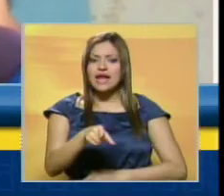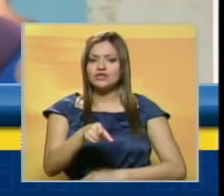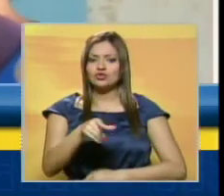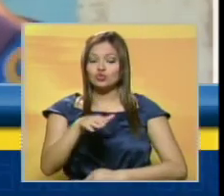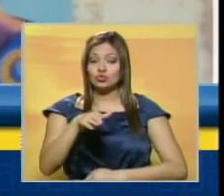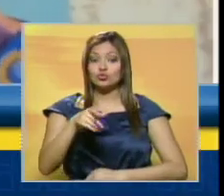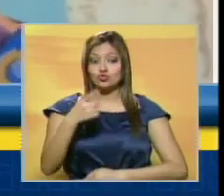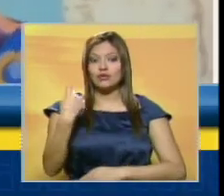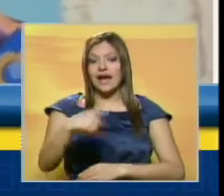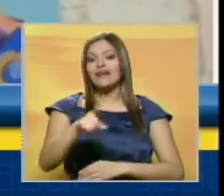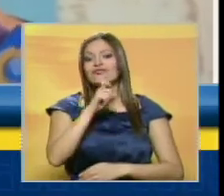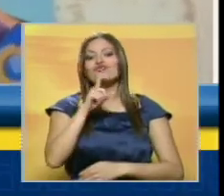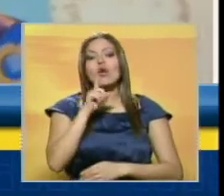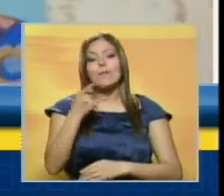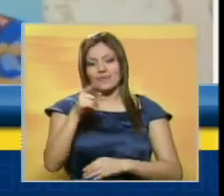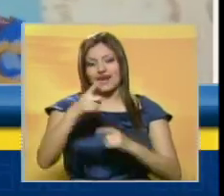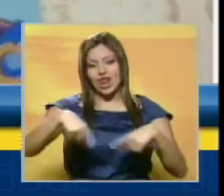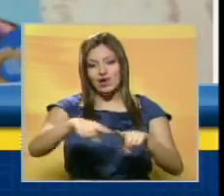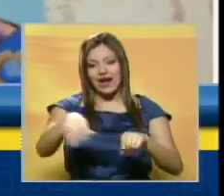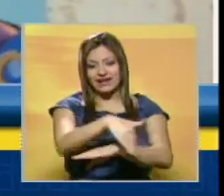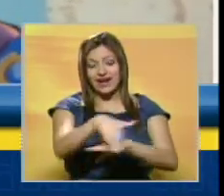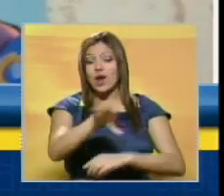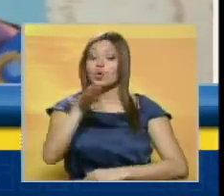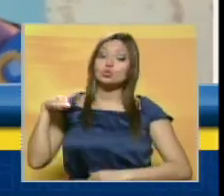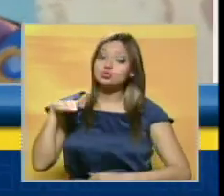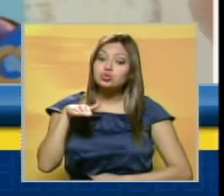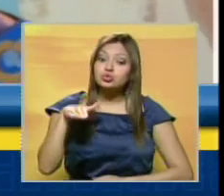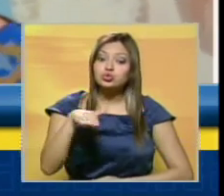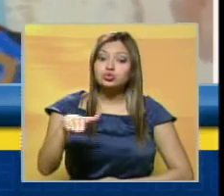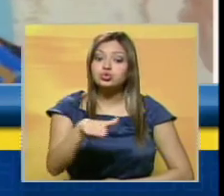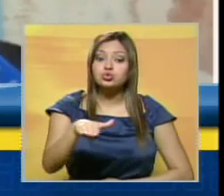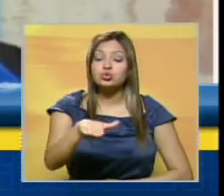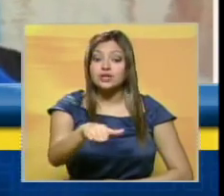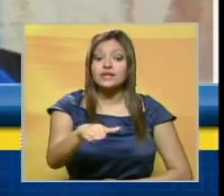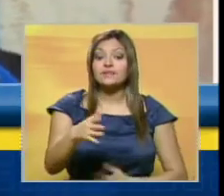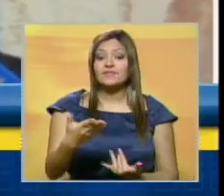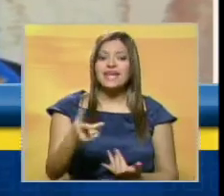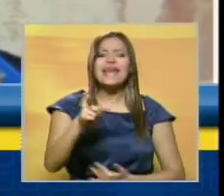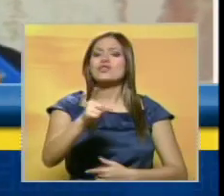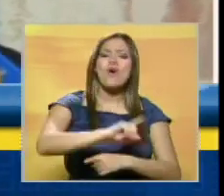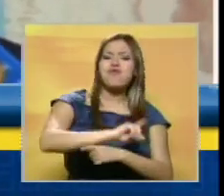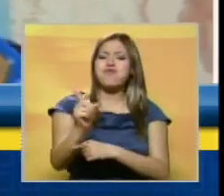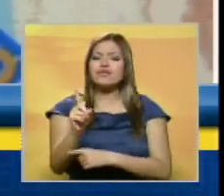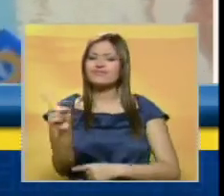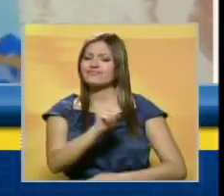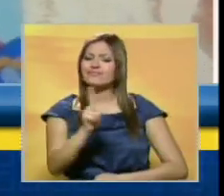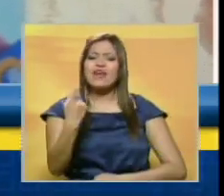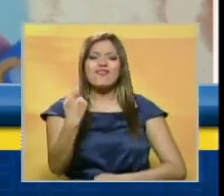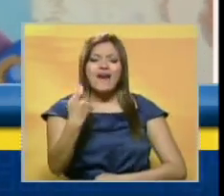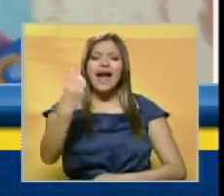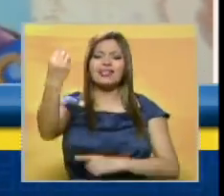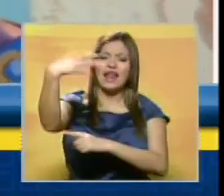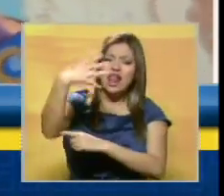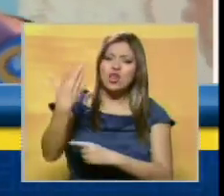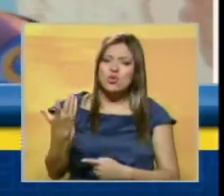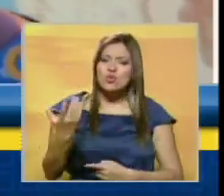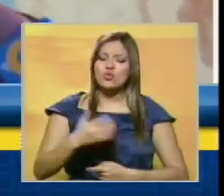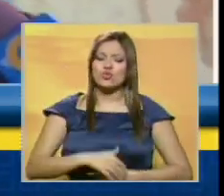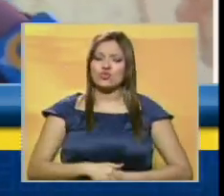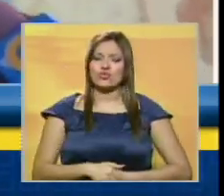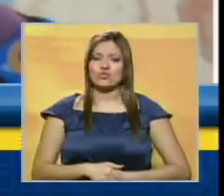llaman la bomba Las Morochas. Y en este caso no fue exceso de velocidad realmente, sino la falta de iluminación de la vía.